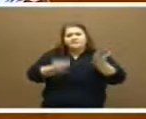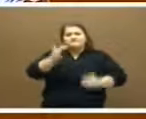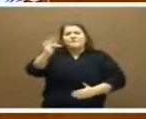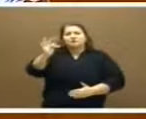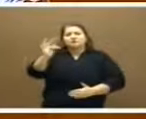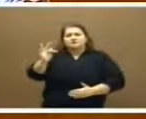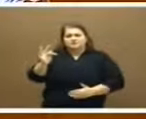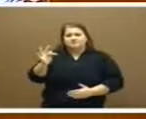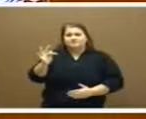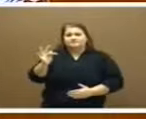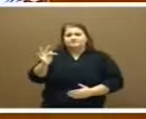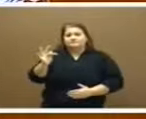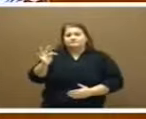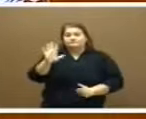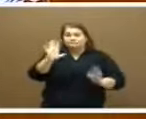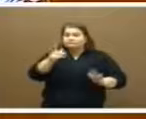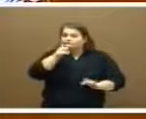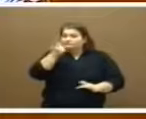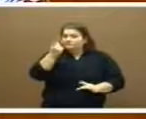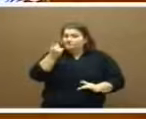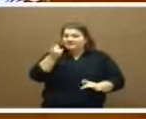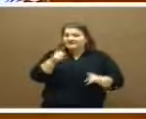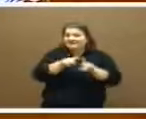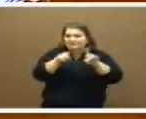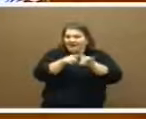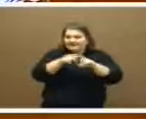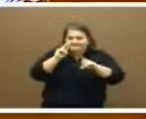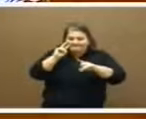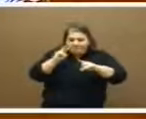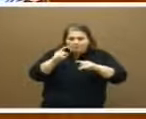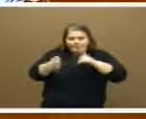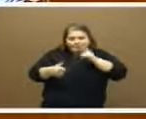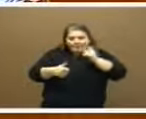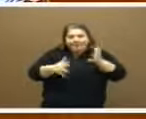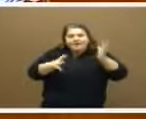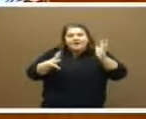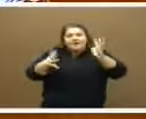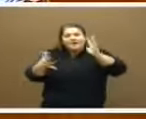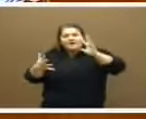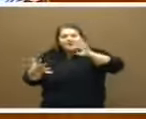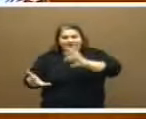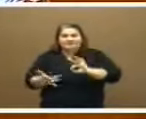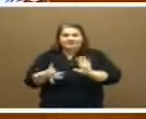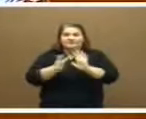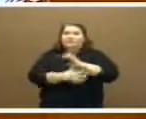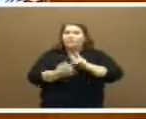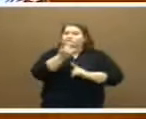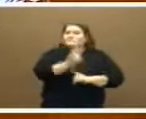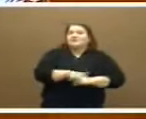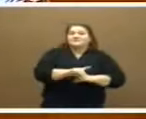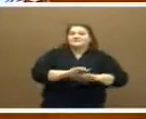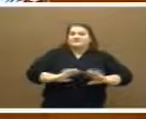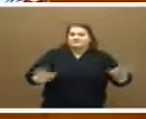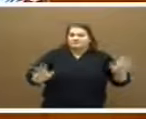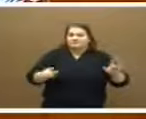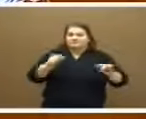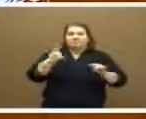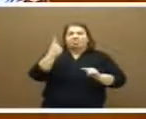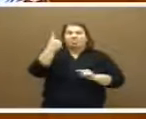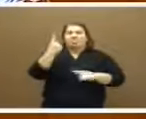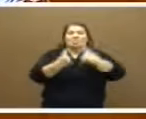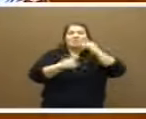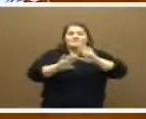positiva fundamentalmente por lo que es una tendencia que se viene observando no solo en un mes con carácter puntual,